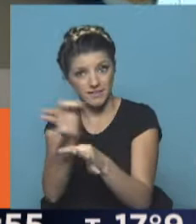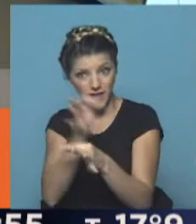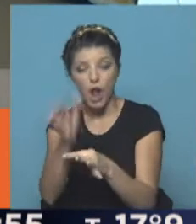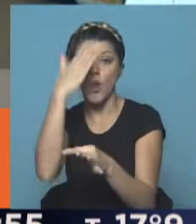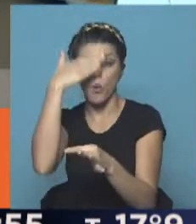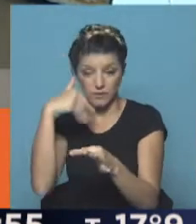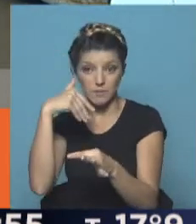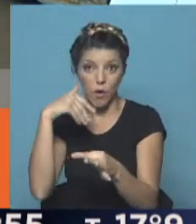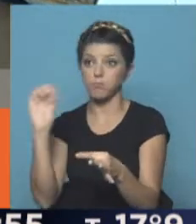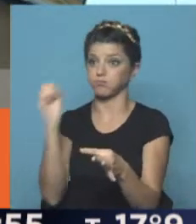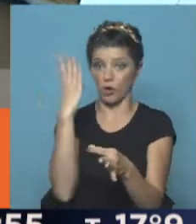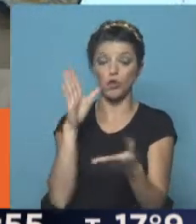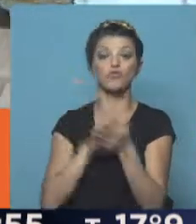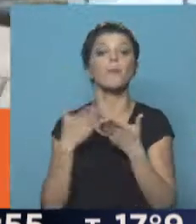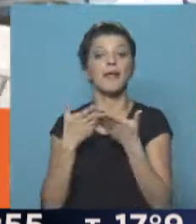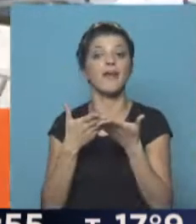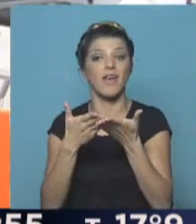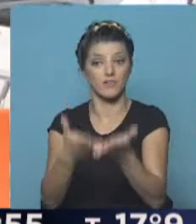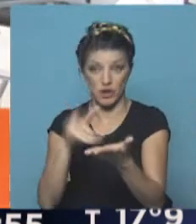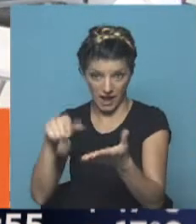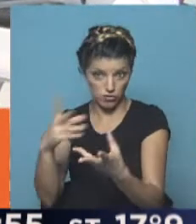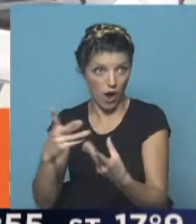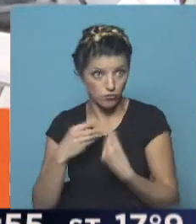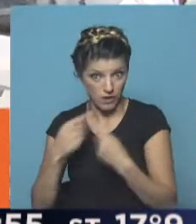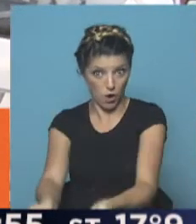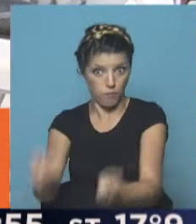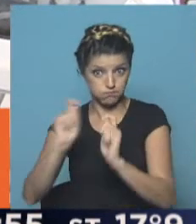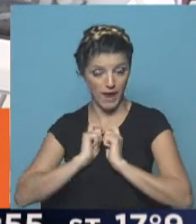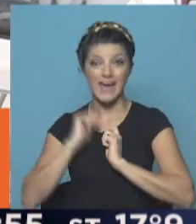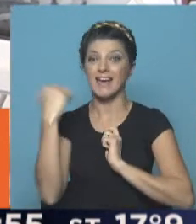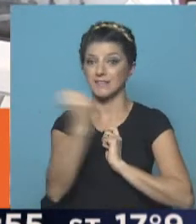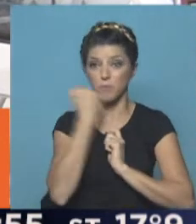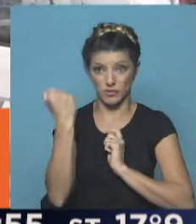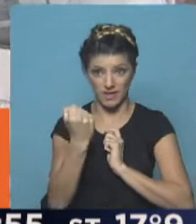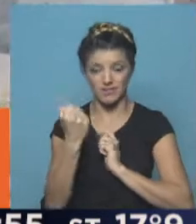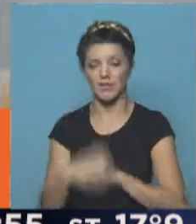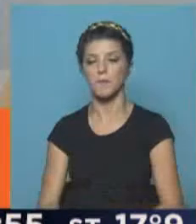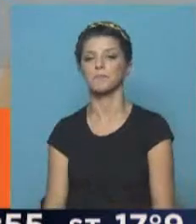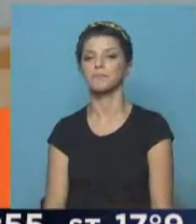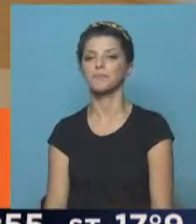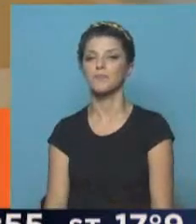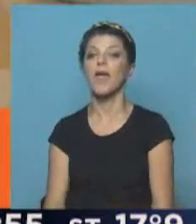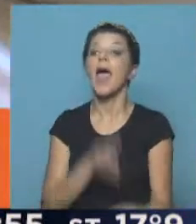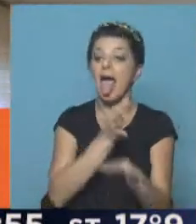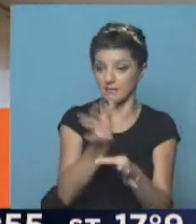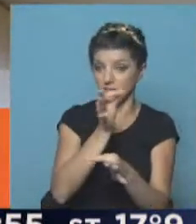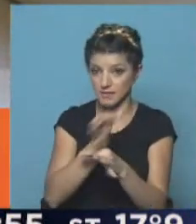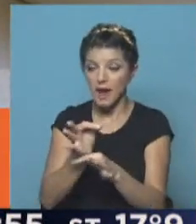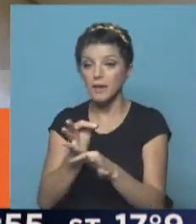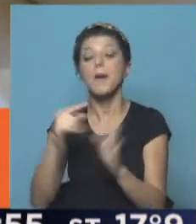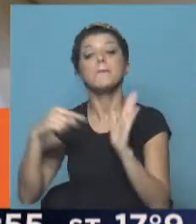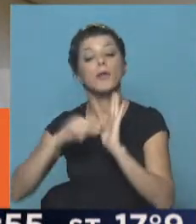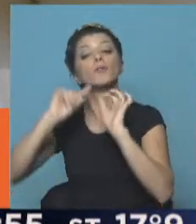navegación esta ayuda a la navegación es muy importante para para todo lo que pretende la prefectura enseñar y poder